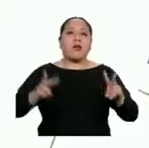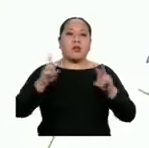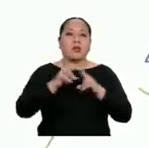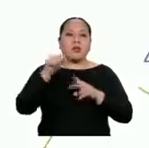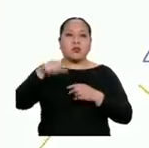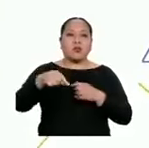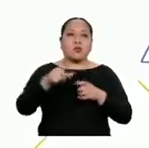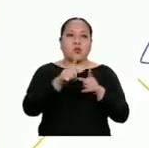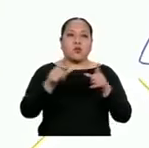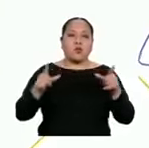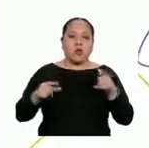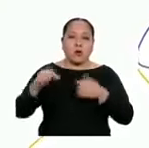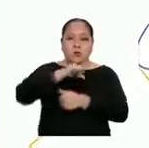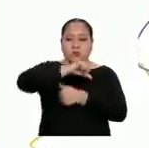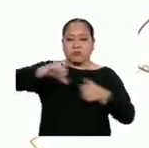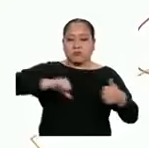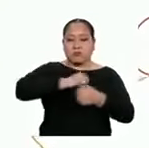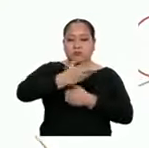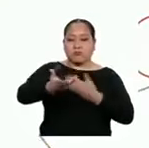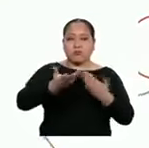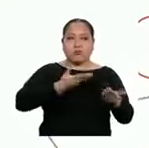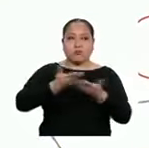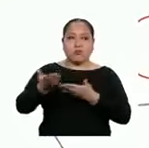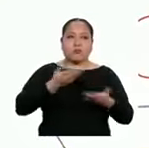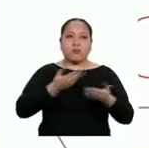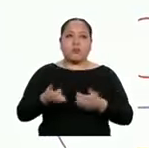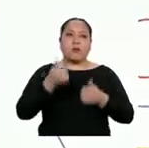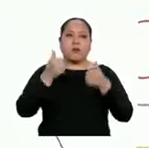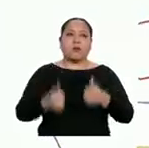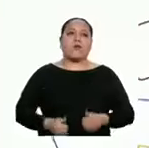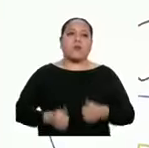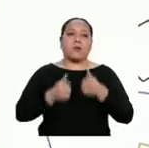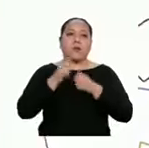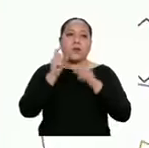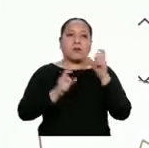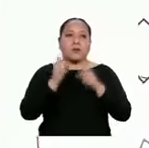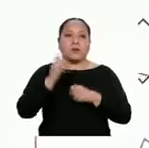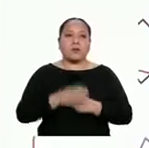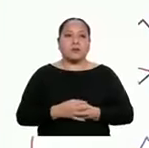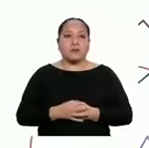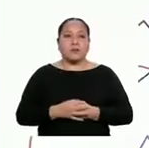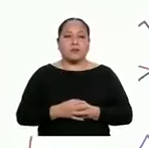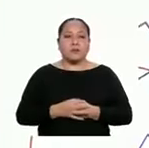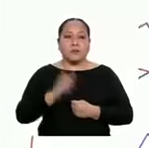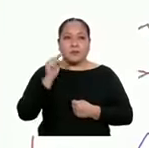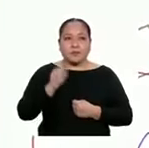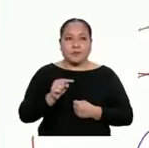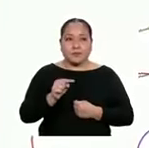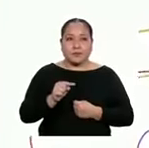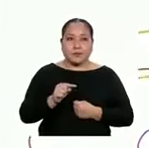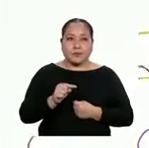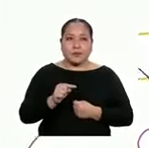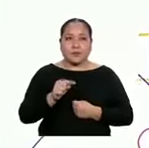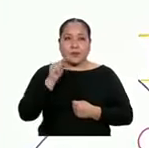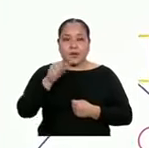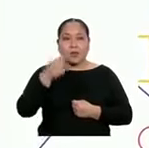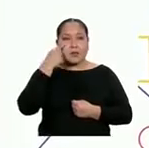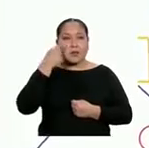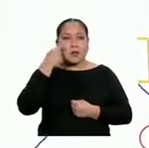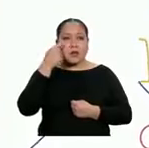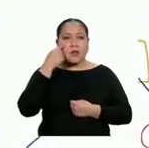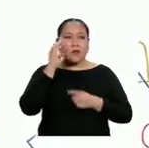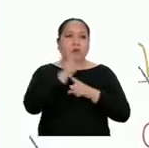es un ambiente de socialización en el que conviven las personas. Y a partir del cual se